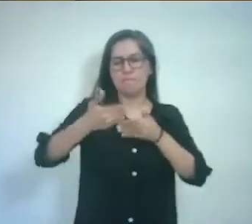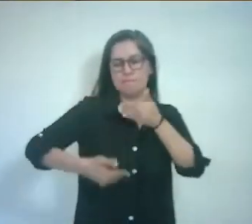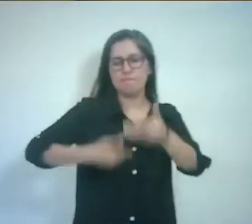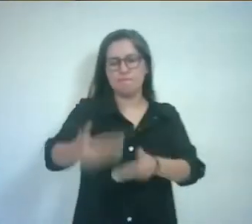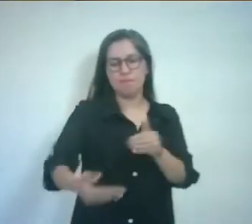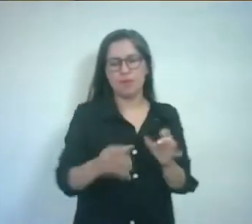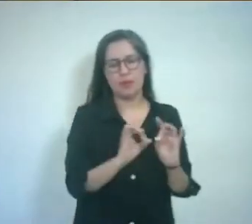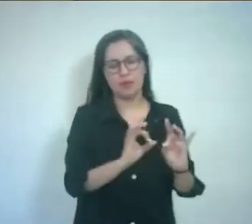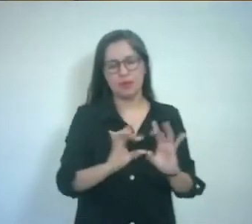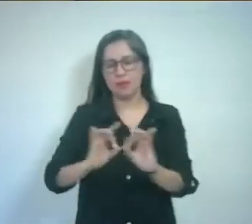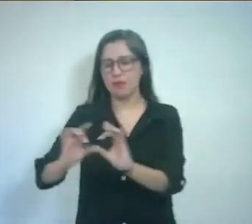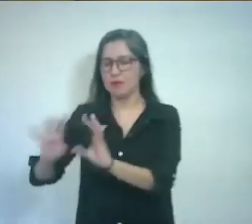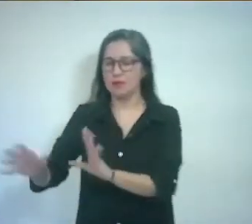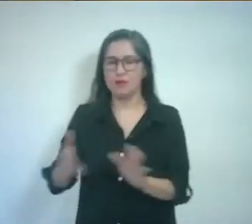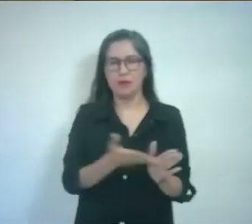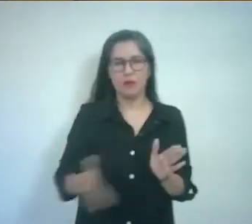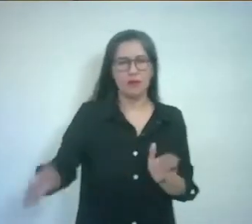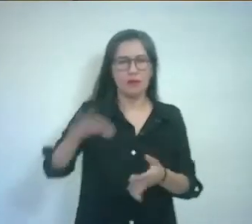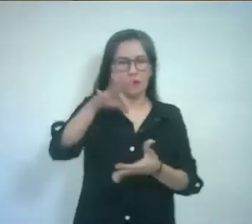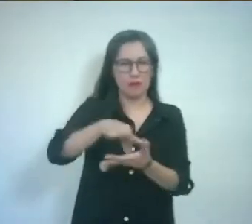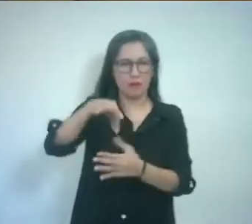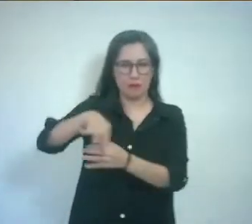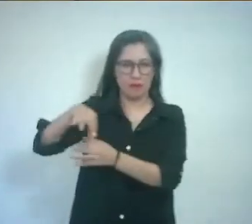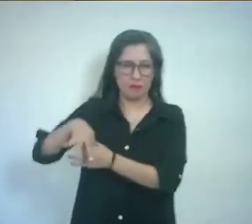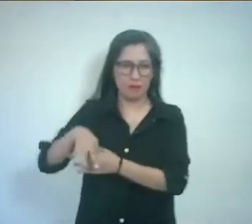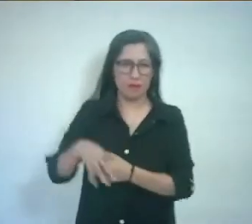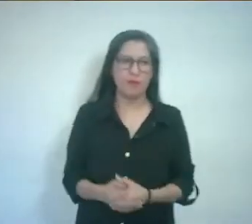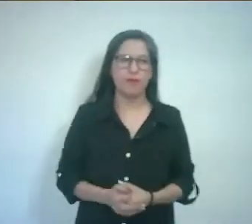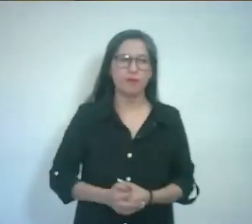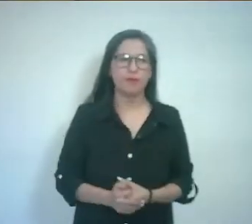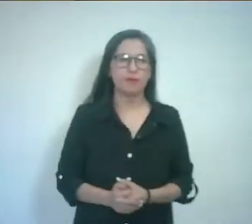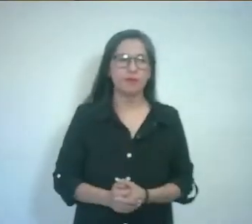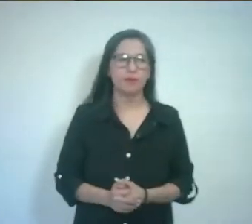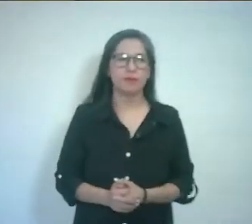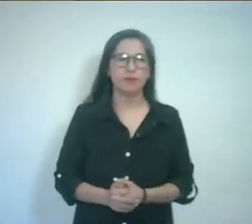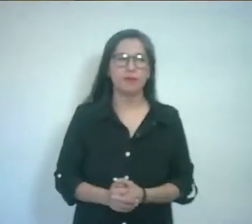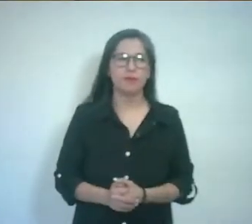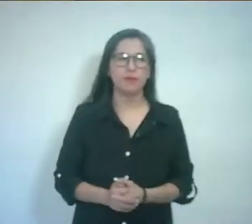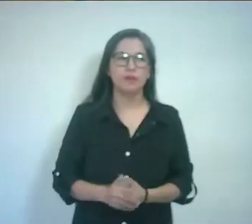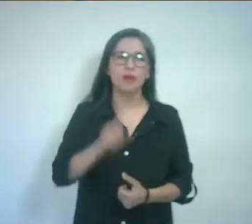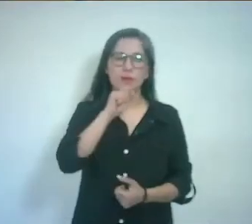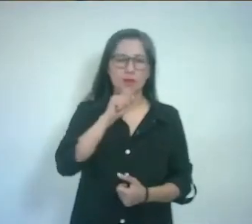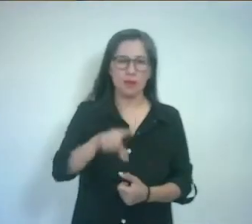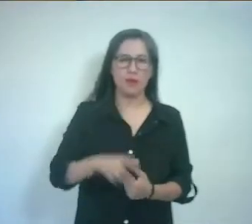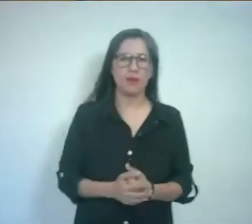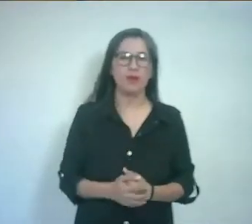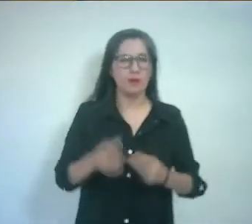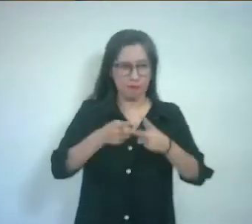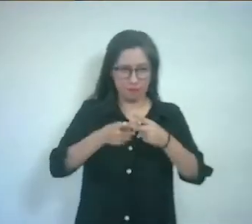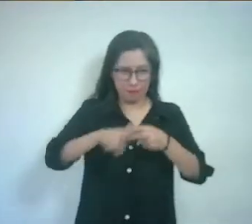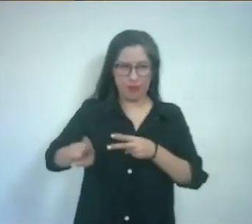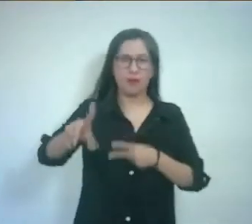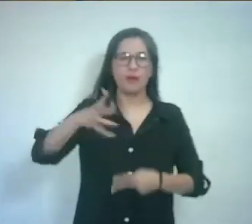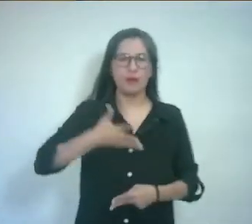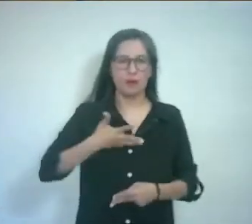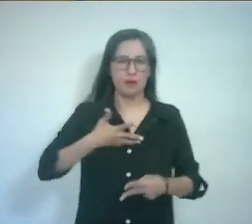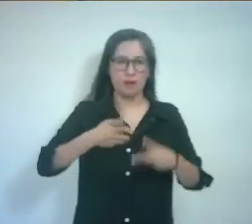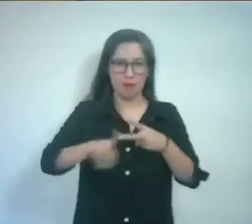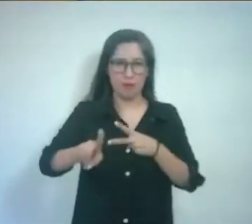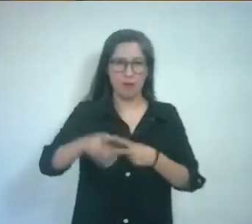jornada electoral requieren. Y estamos iniciando y